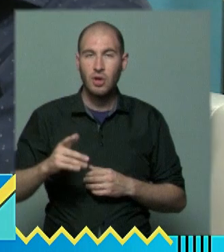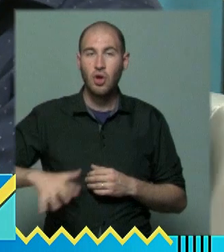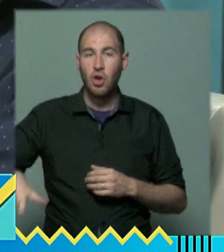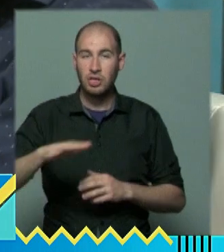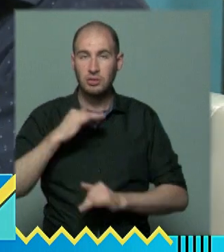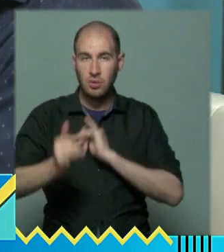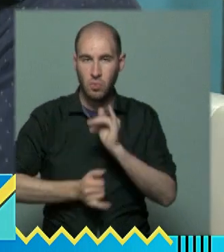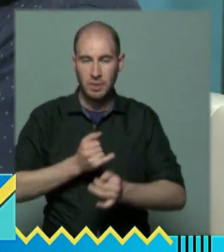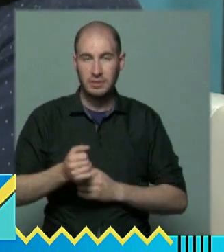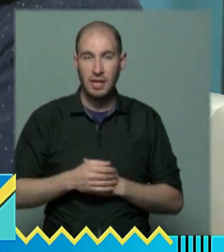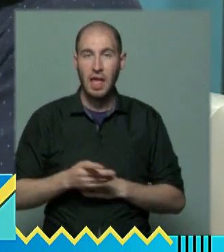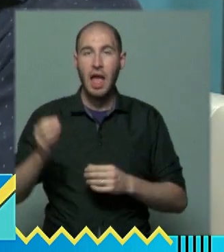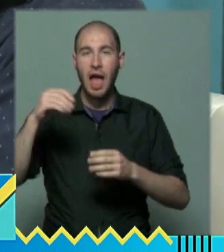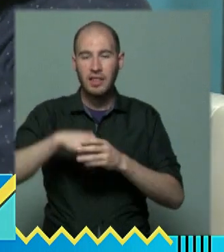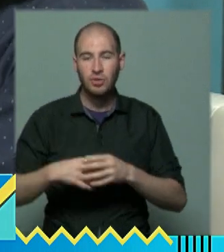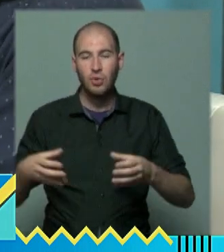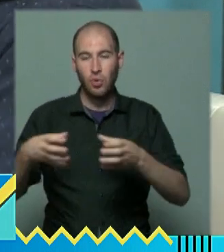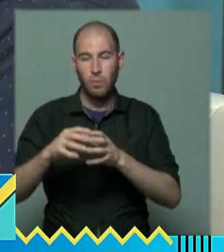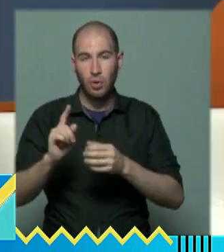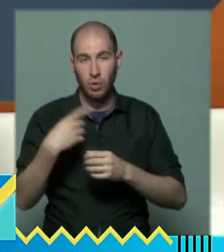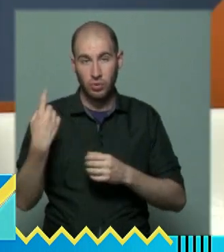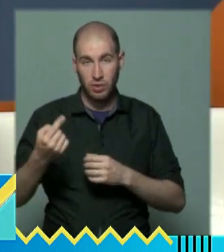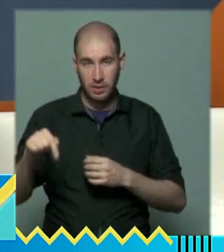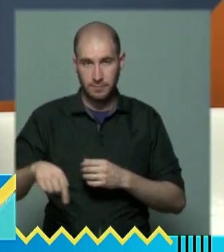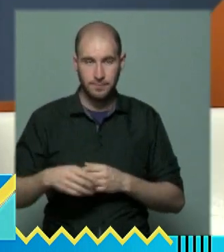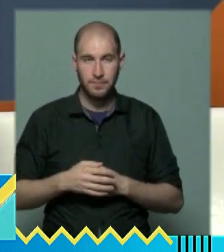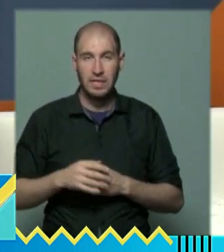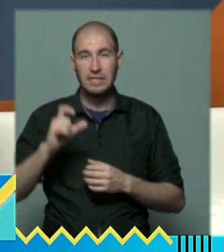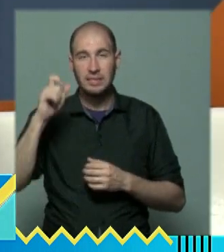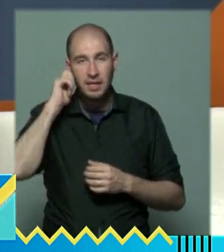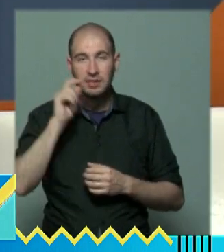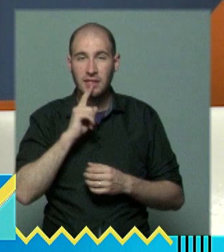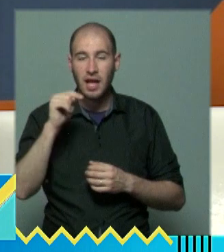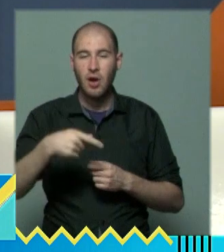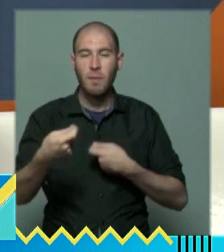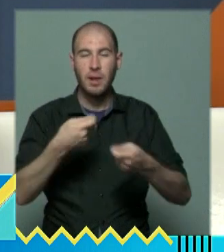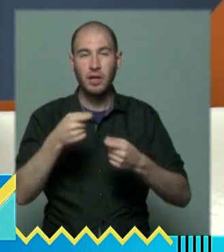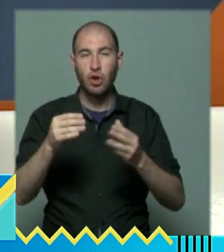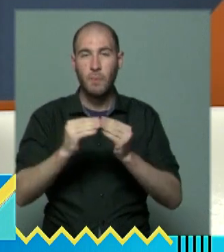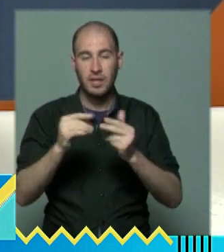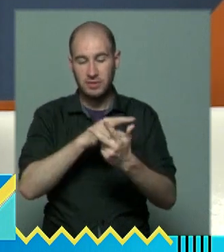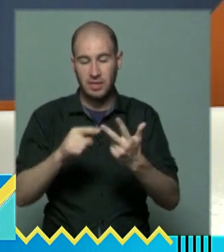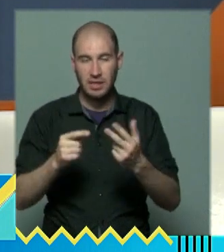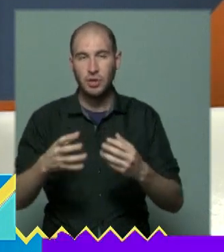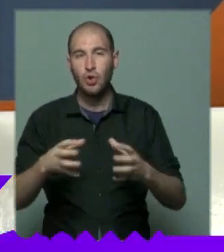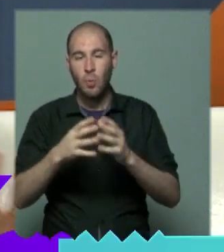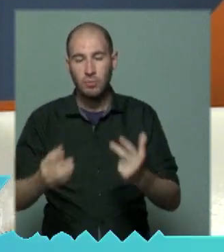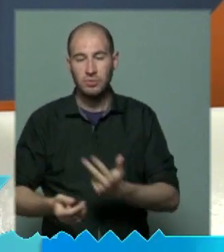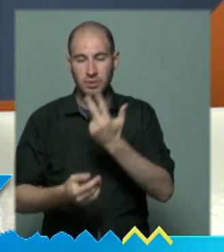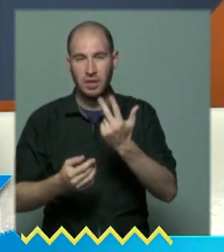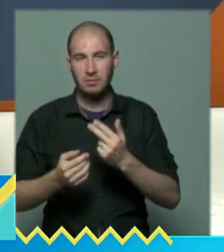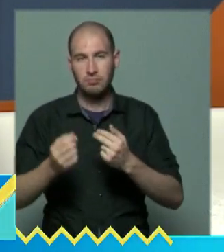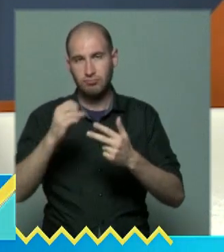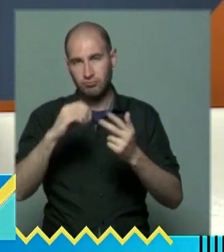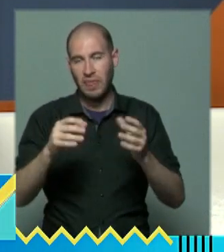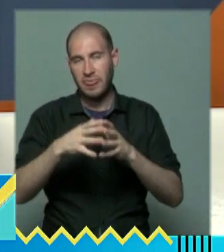contextualizo, digo que dentro de la organización nosotros tenemos una CGT que hoy está conducida por 3 compañeros, el Triunvirato, o los Triunviru, como